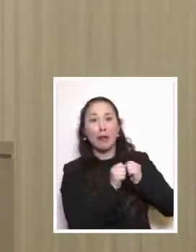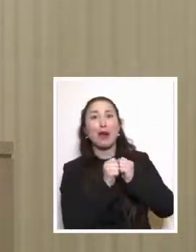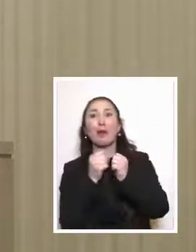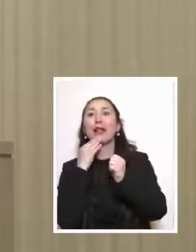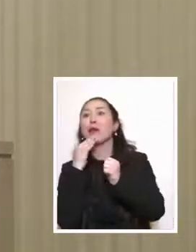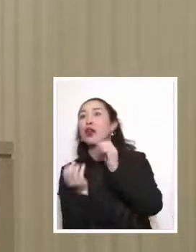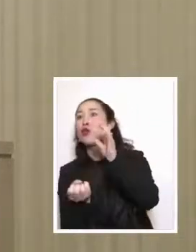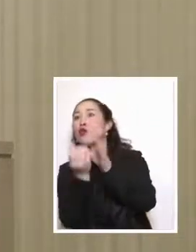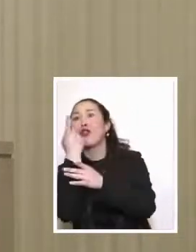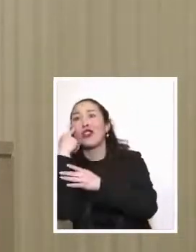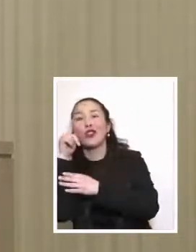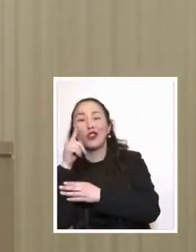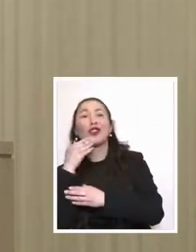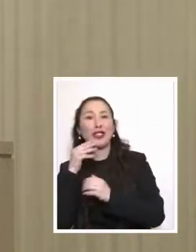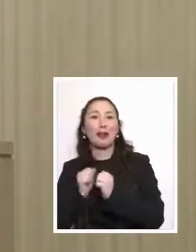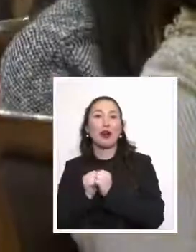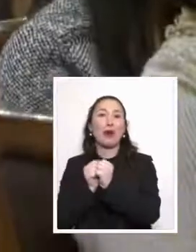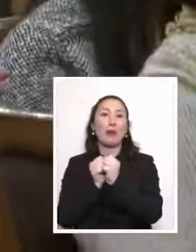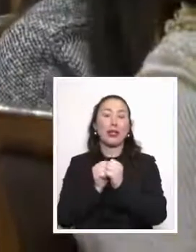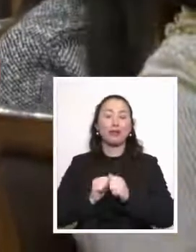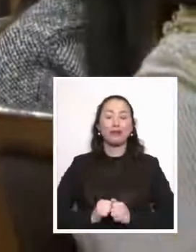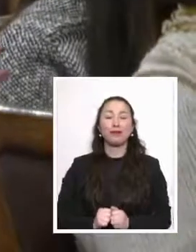Muchas gracias.